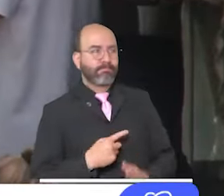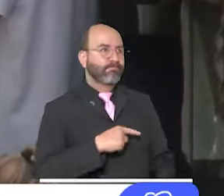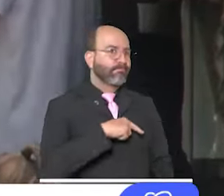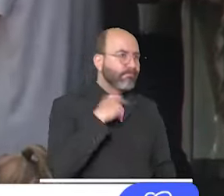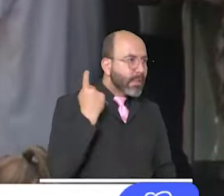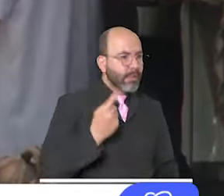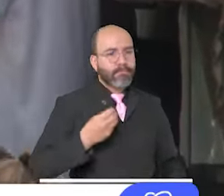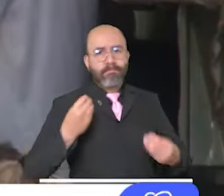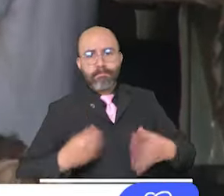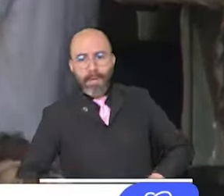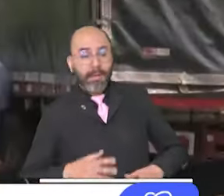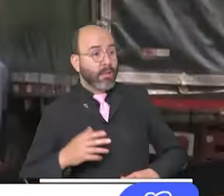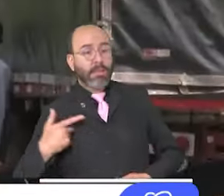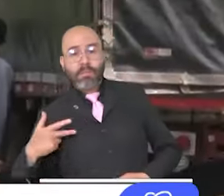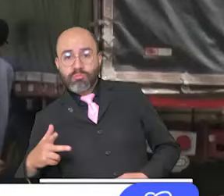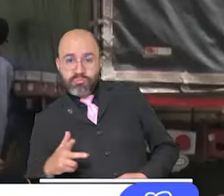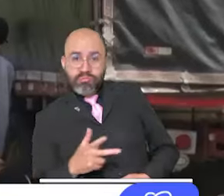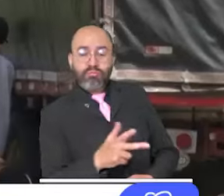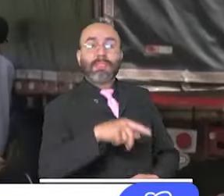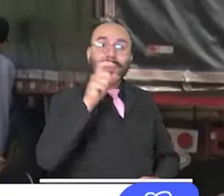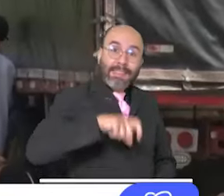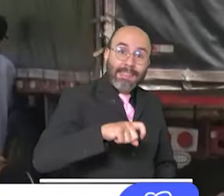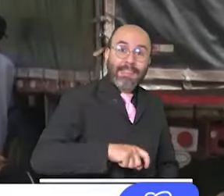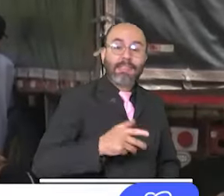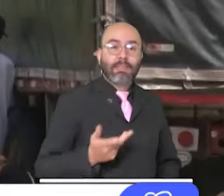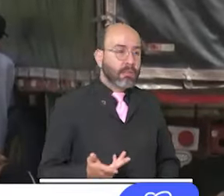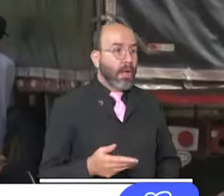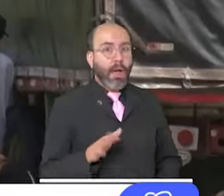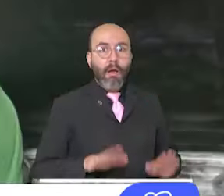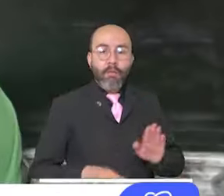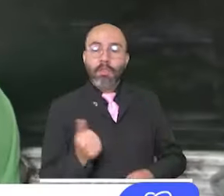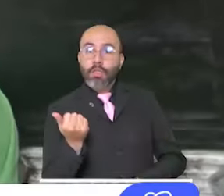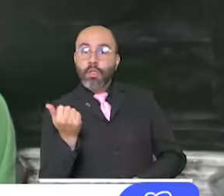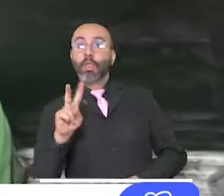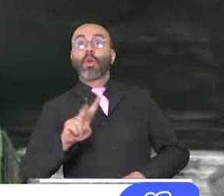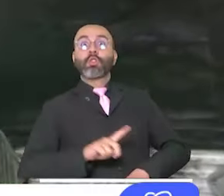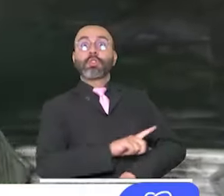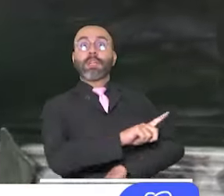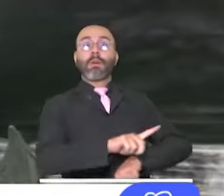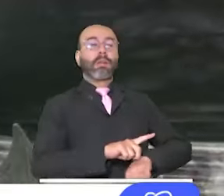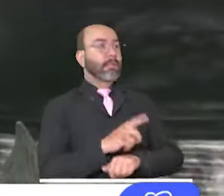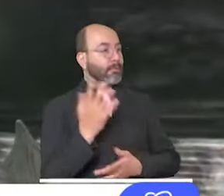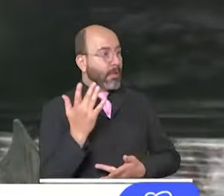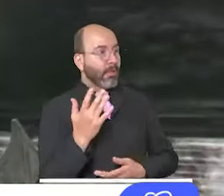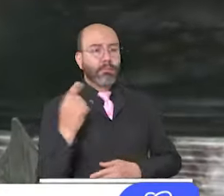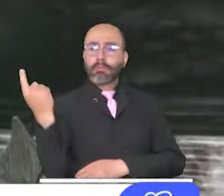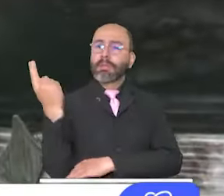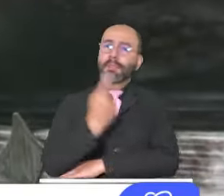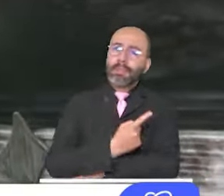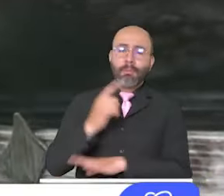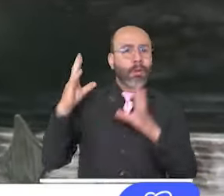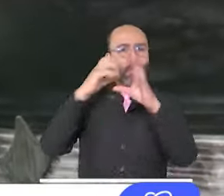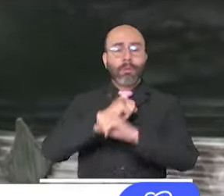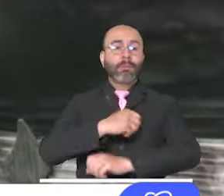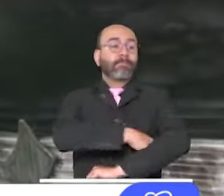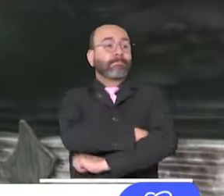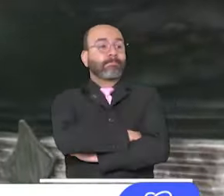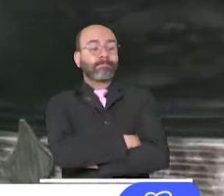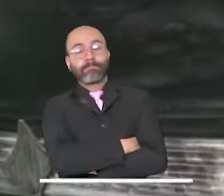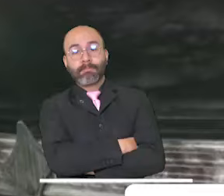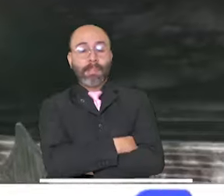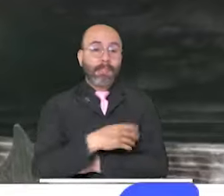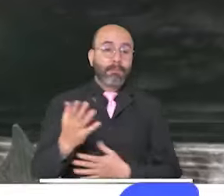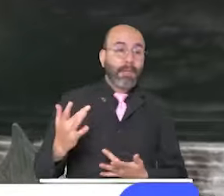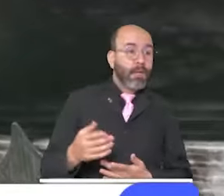problemas para llegar a sus destinos teniendo que esperar hasta por más de 12 horas día y noche aquí parado sin que comer sin que tomar aquí en